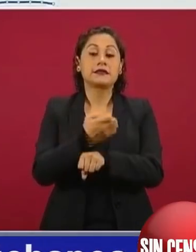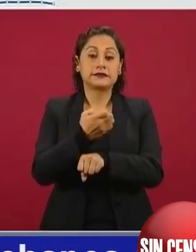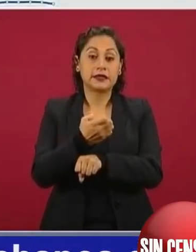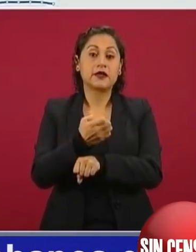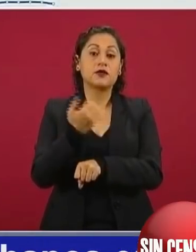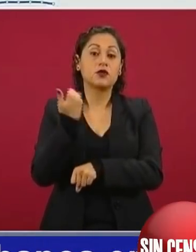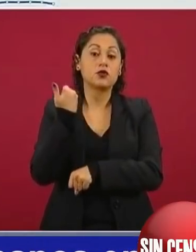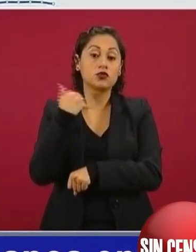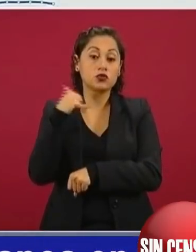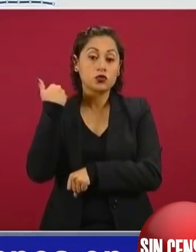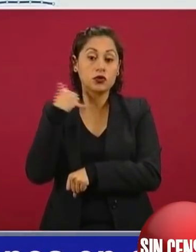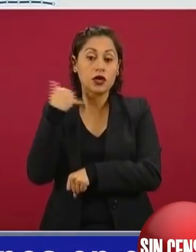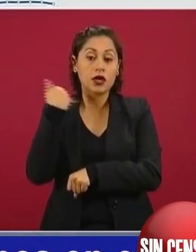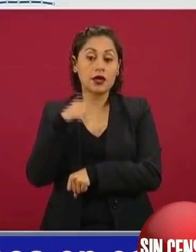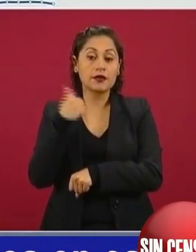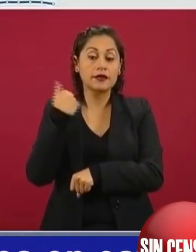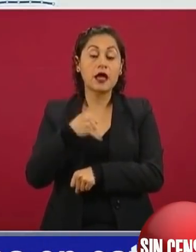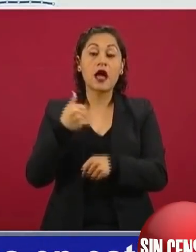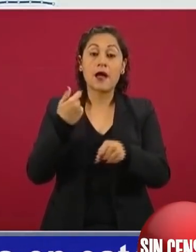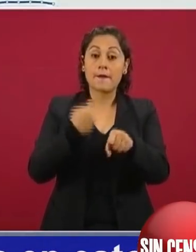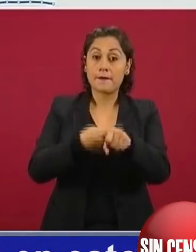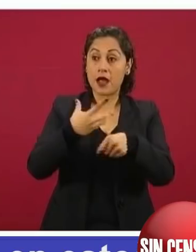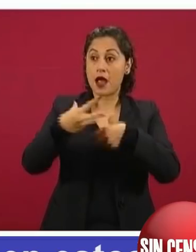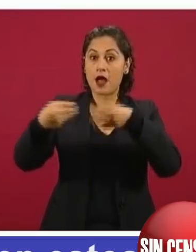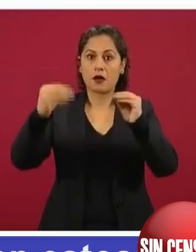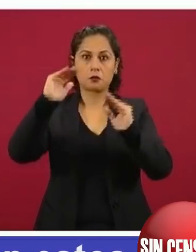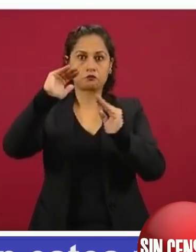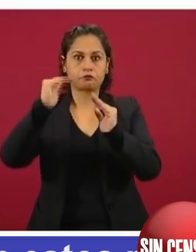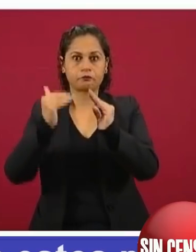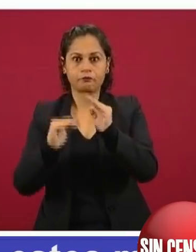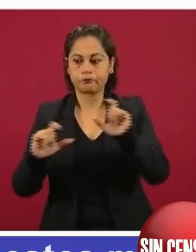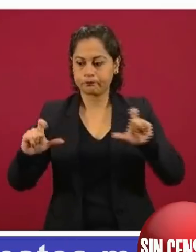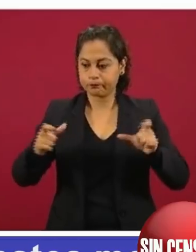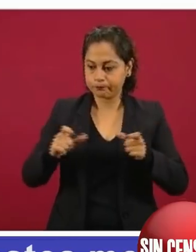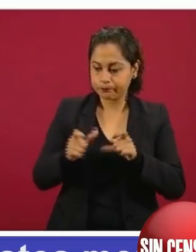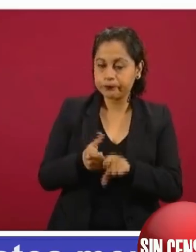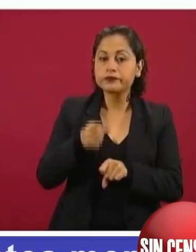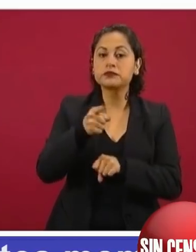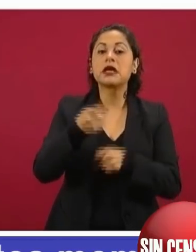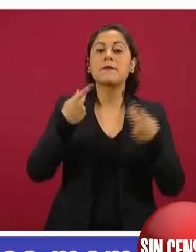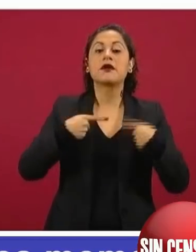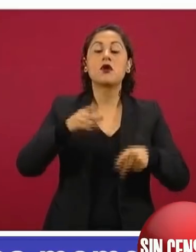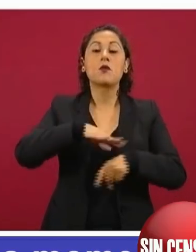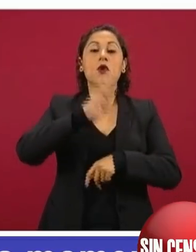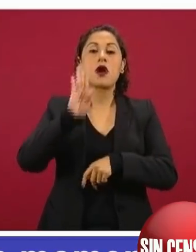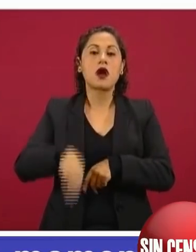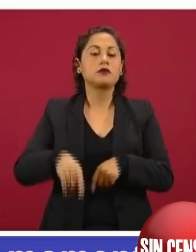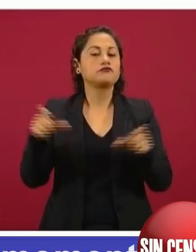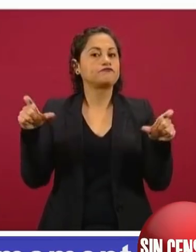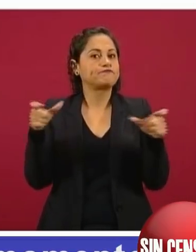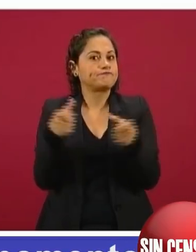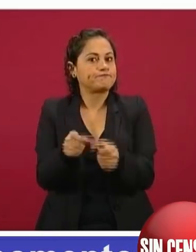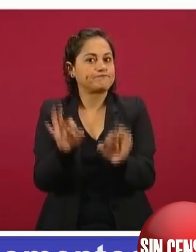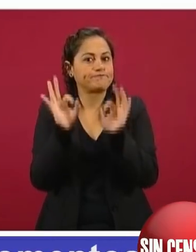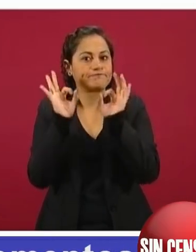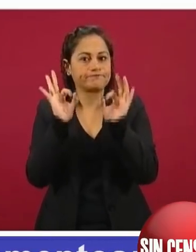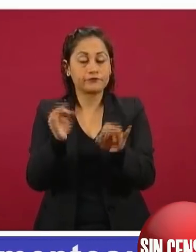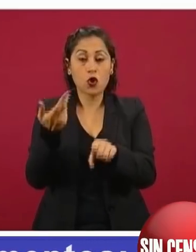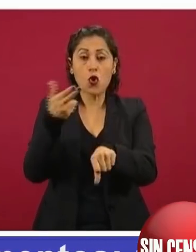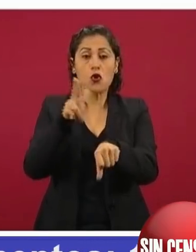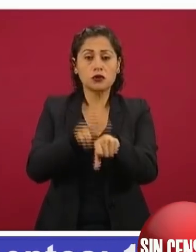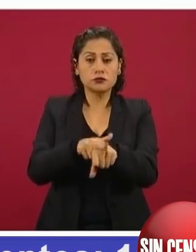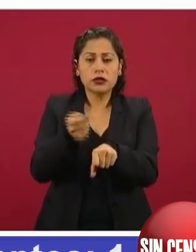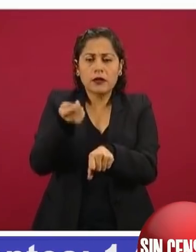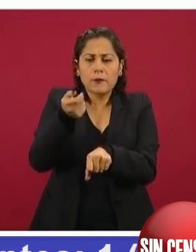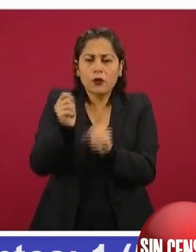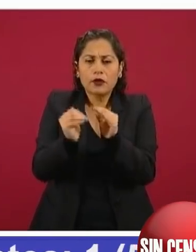los casos, reducción más acelerada de la mortalidad. La siguiente. Y reducción de la hospitalización, con una pequeña meseta